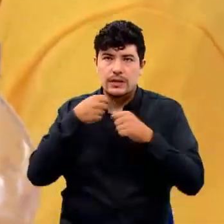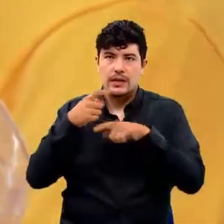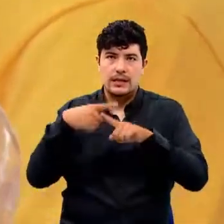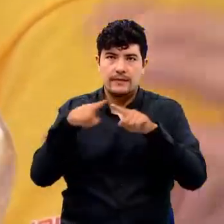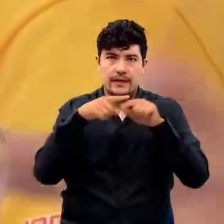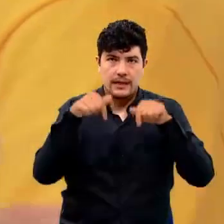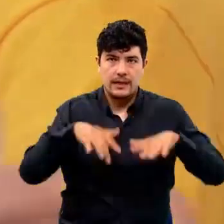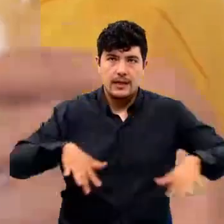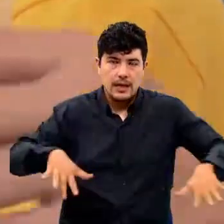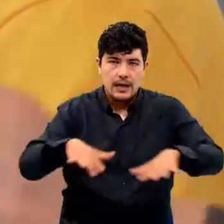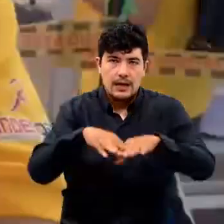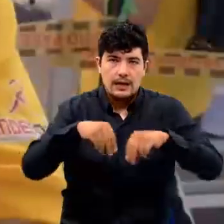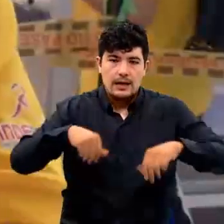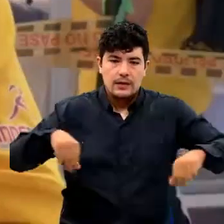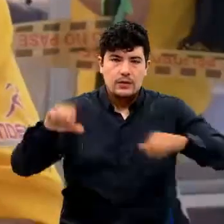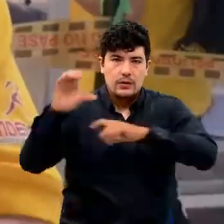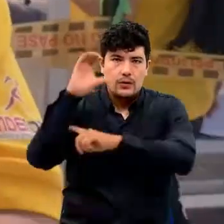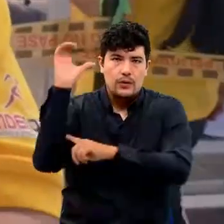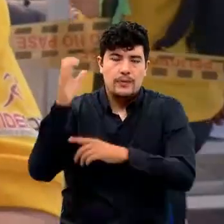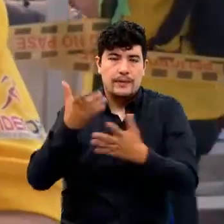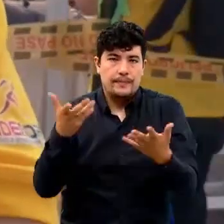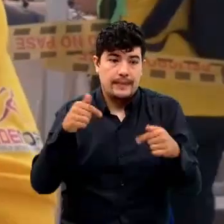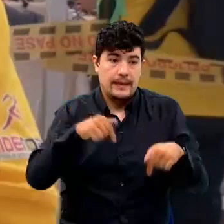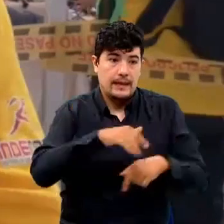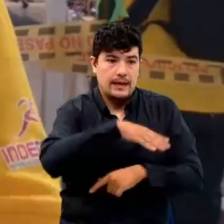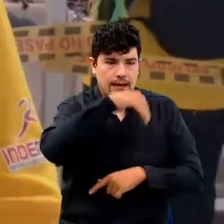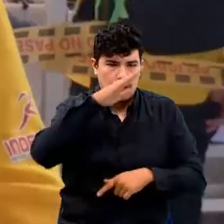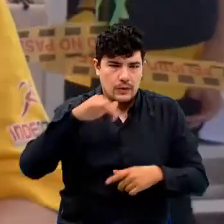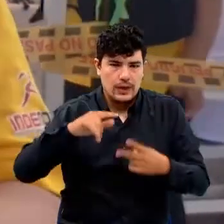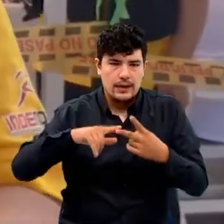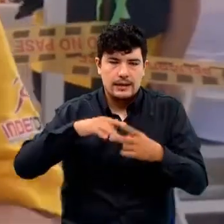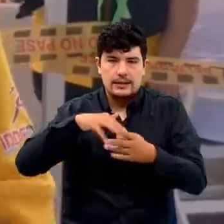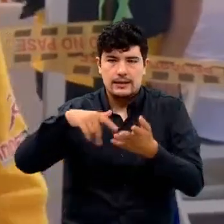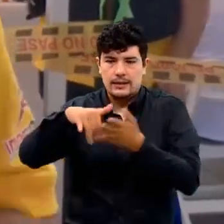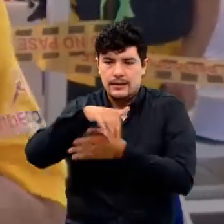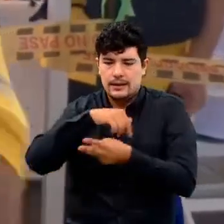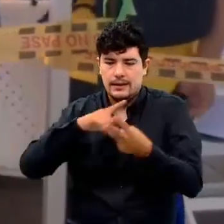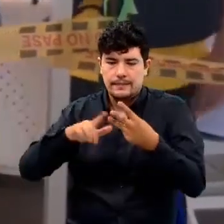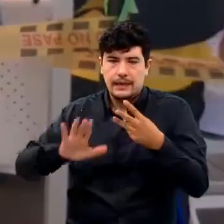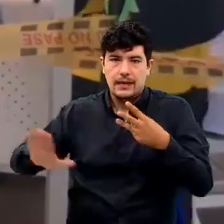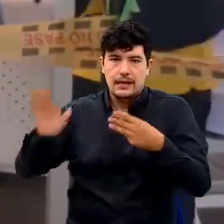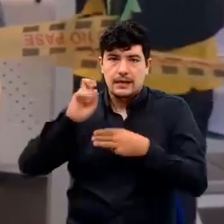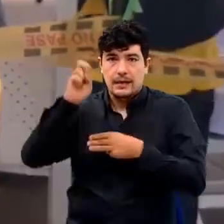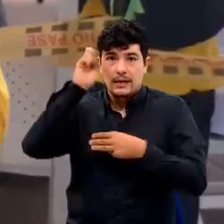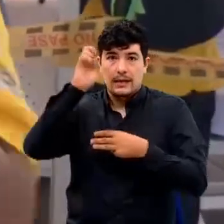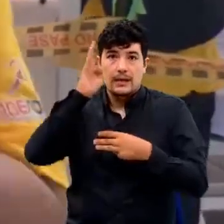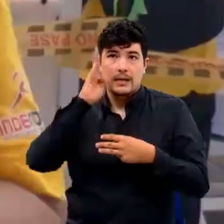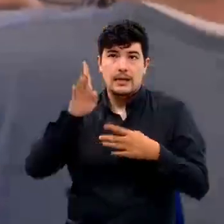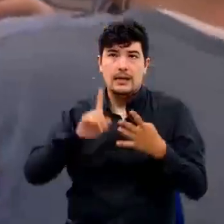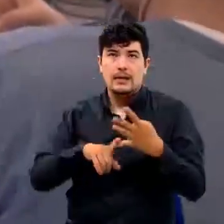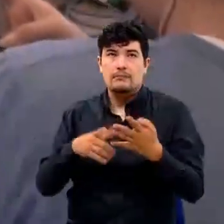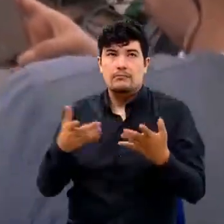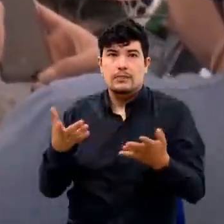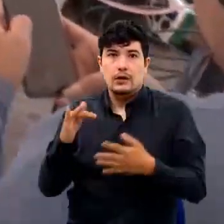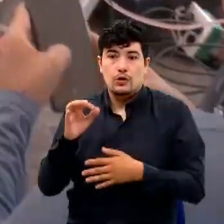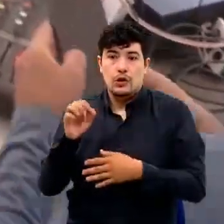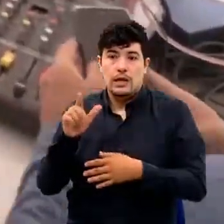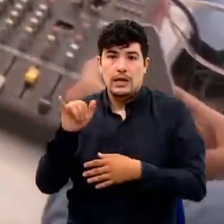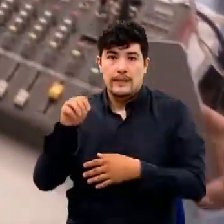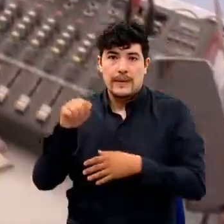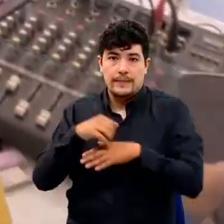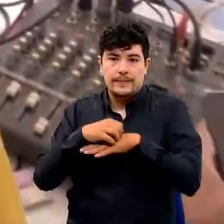del territorio colombiano. Aquí está Antioquia, está Santander, está Norte de Santander, está